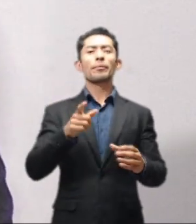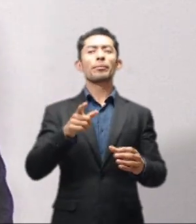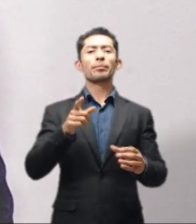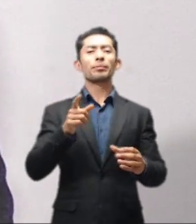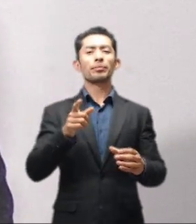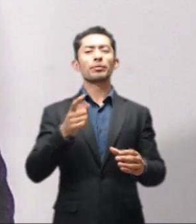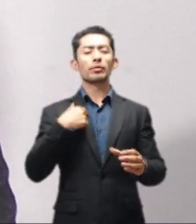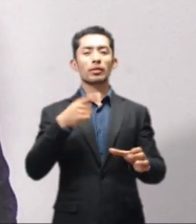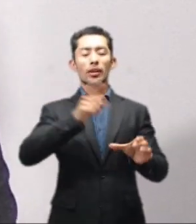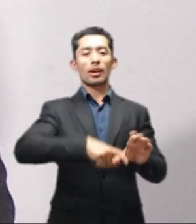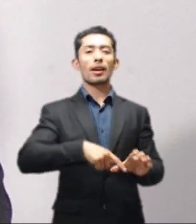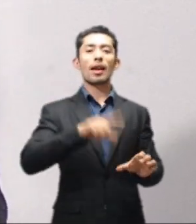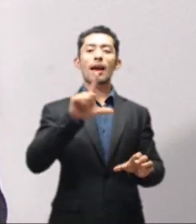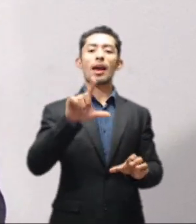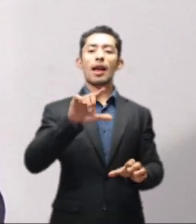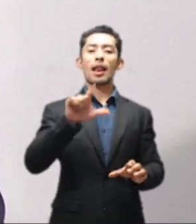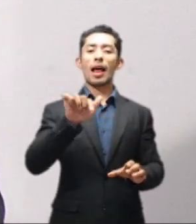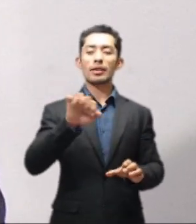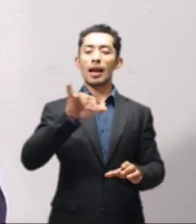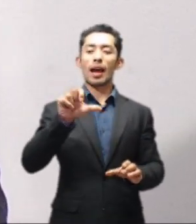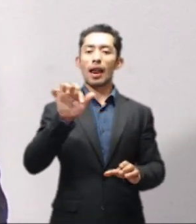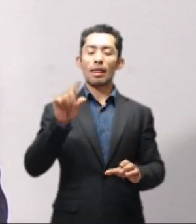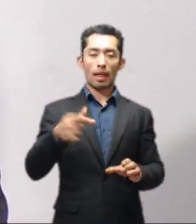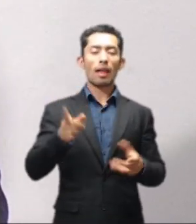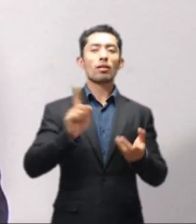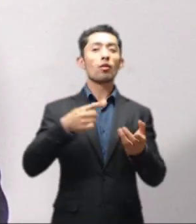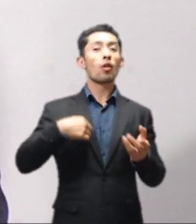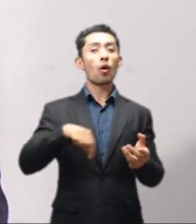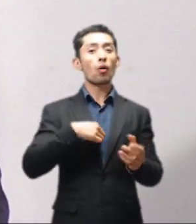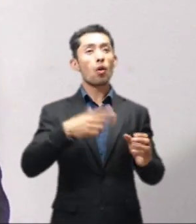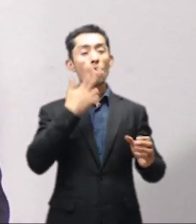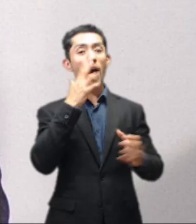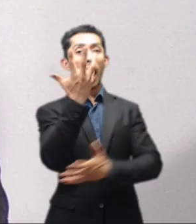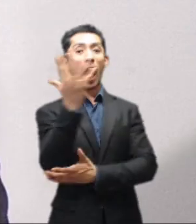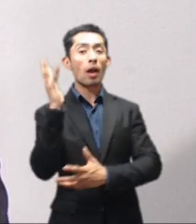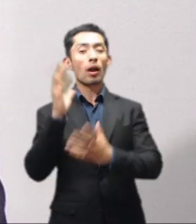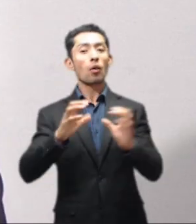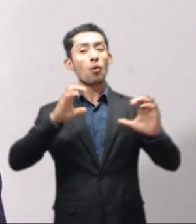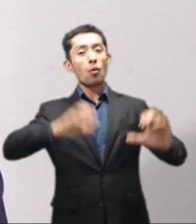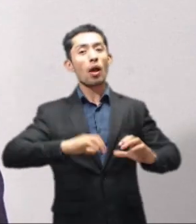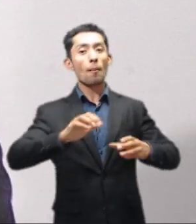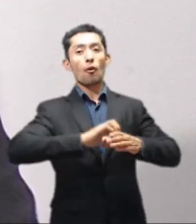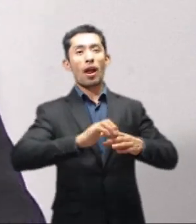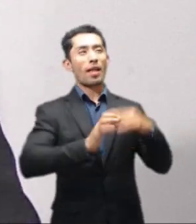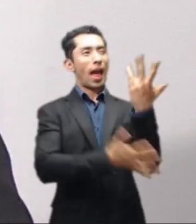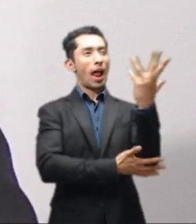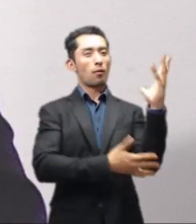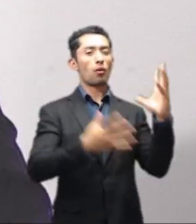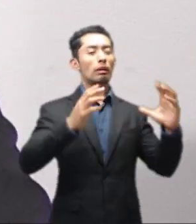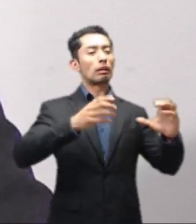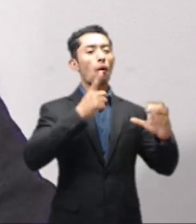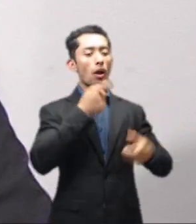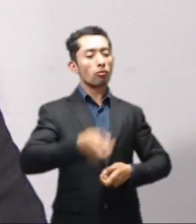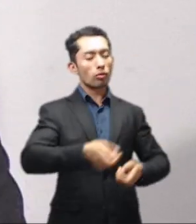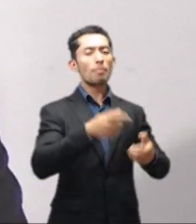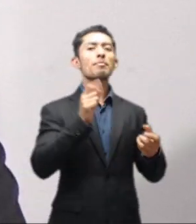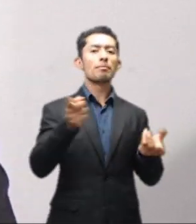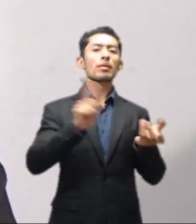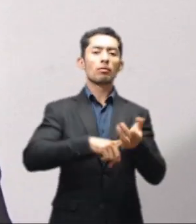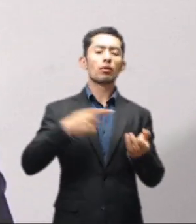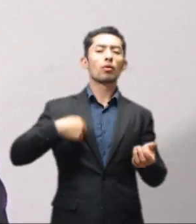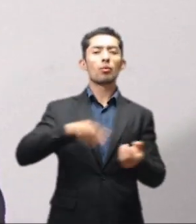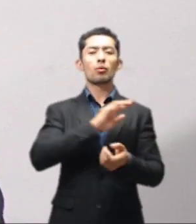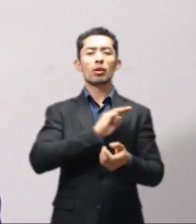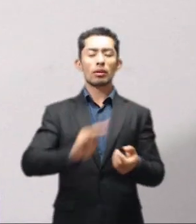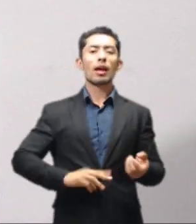resguardo de de las Jacarandas que están a la entrada del municipio donde las hemos cuidado las hemos regado y bueno también el municipio lo ha hecho verdad Pero Nosotros